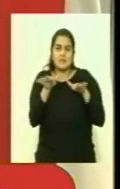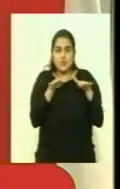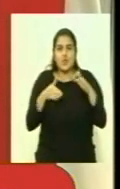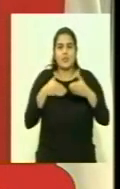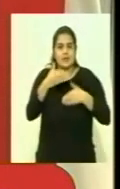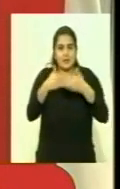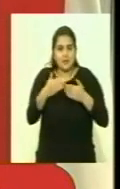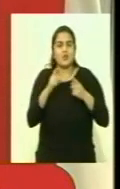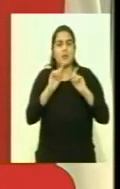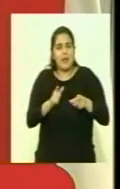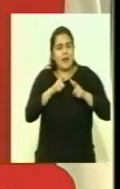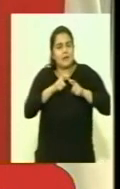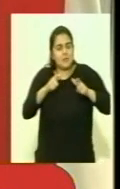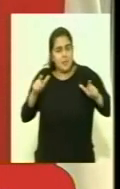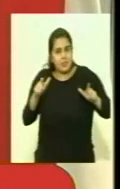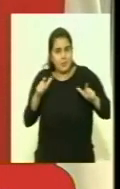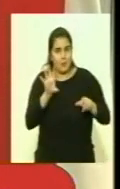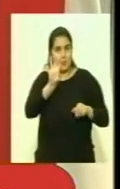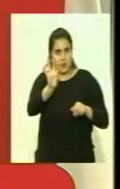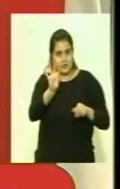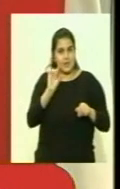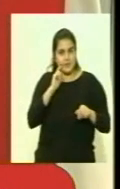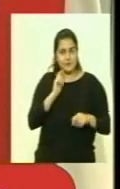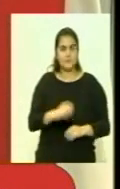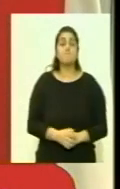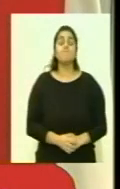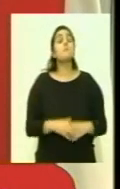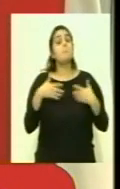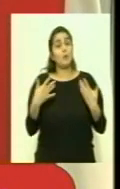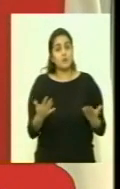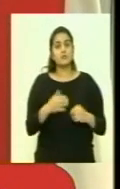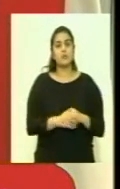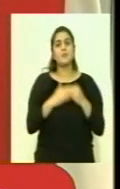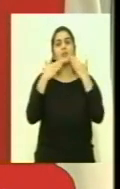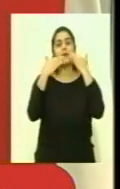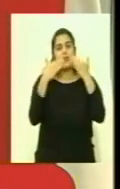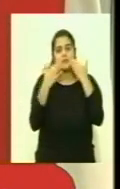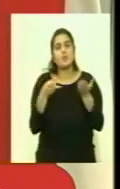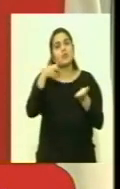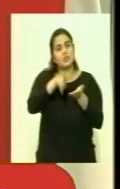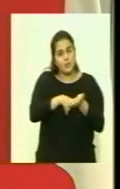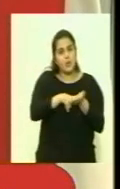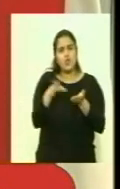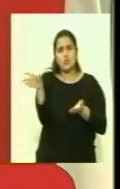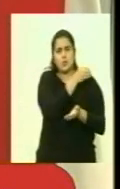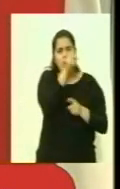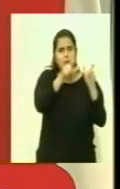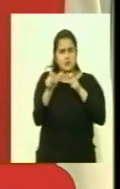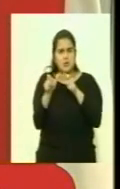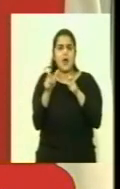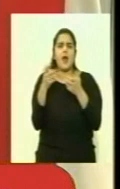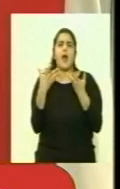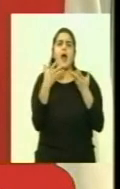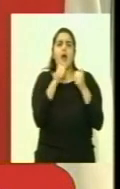desarrollo y crecimiento en nuestra provincia. Por eso, mi agradecimiento nuevamente a todos los legisladores que acompañaron